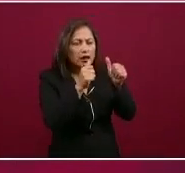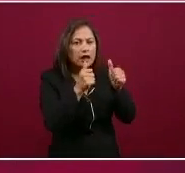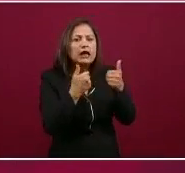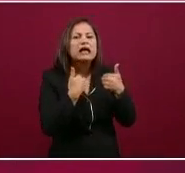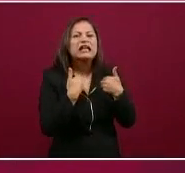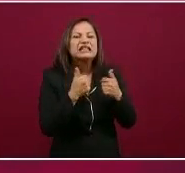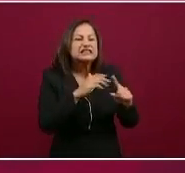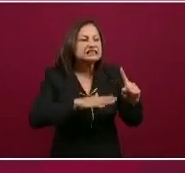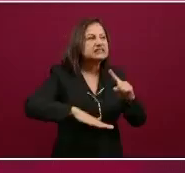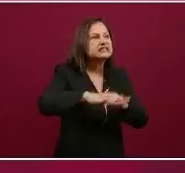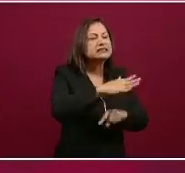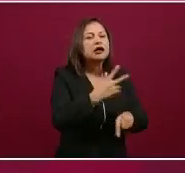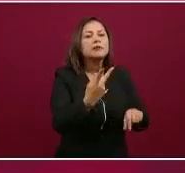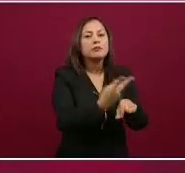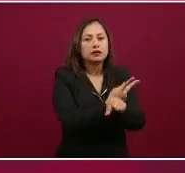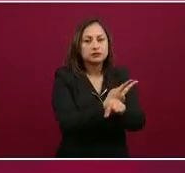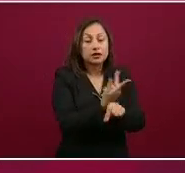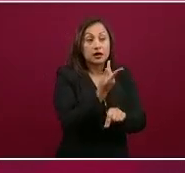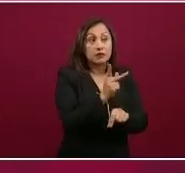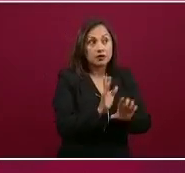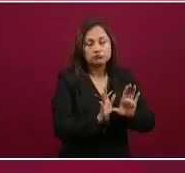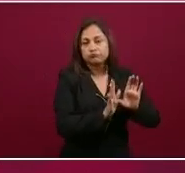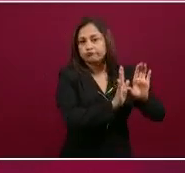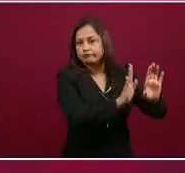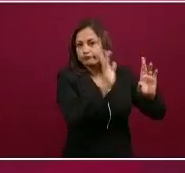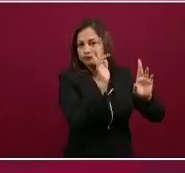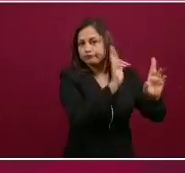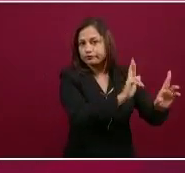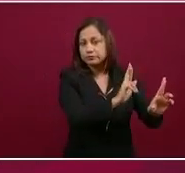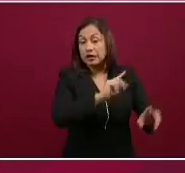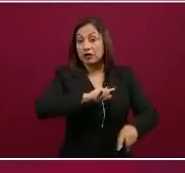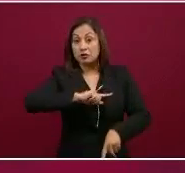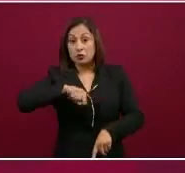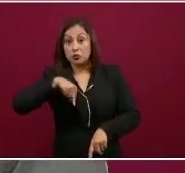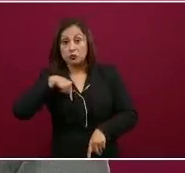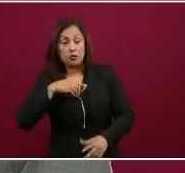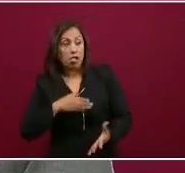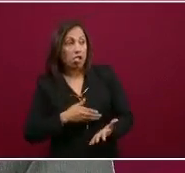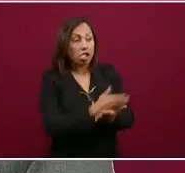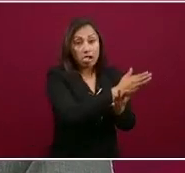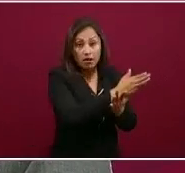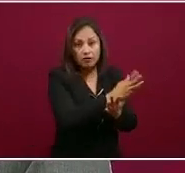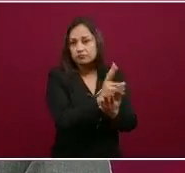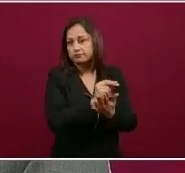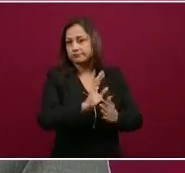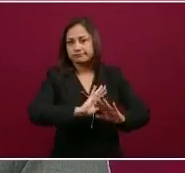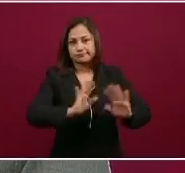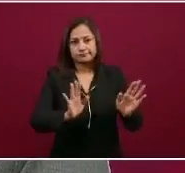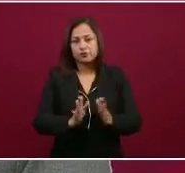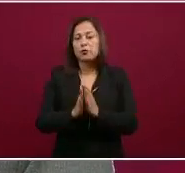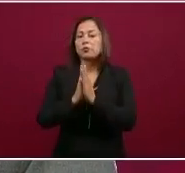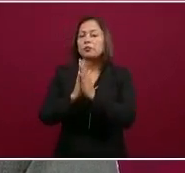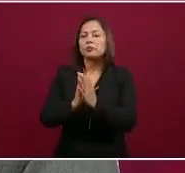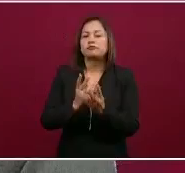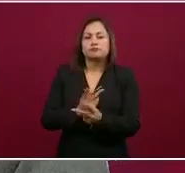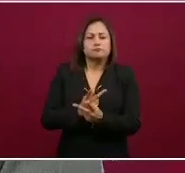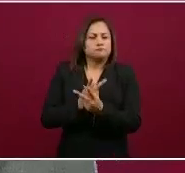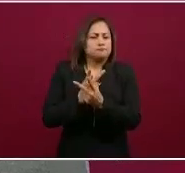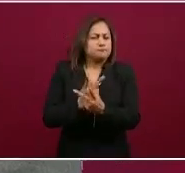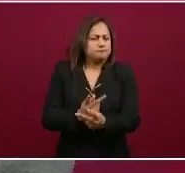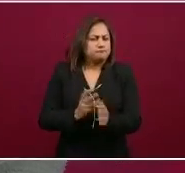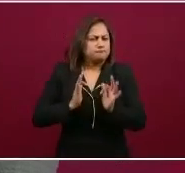pero no meternos nosotros a eso. O sea, prudencia, aunque se